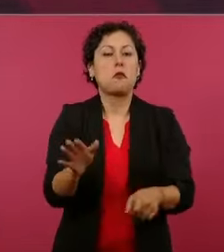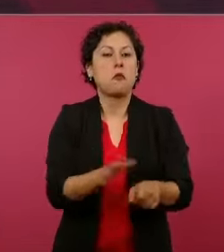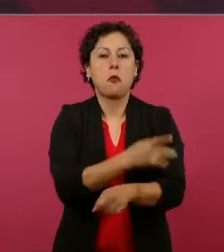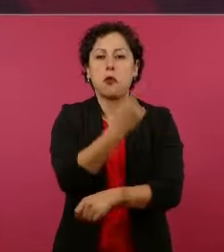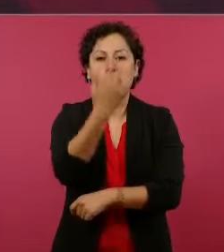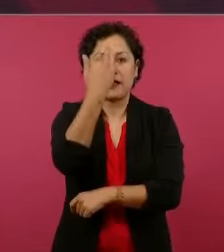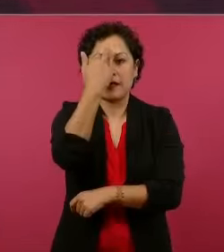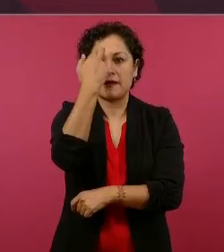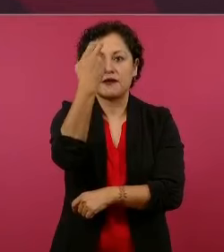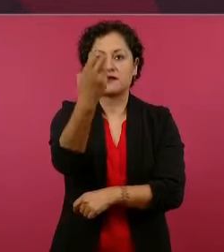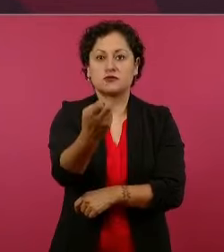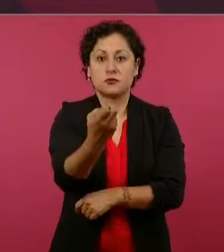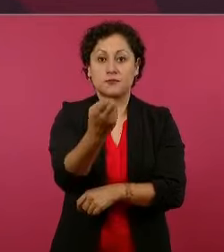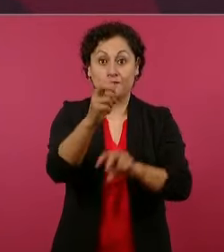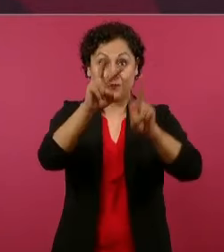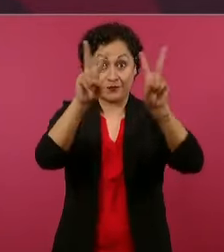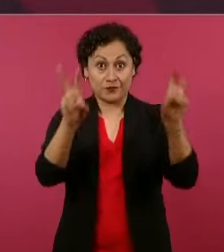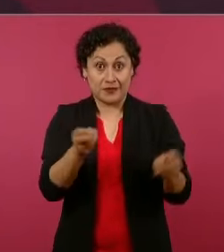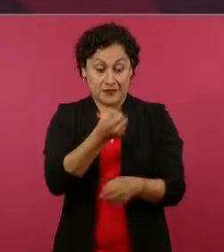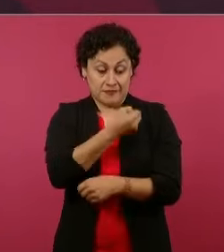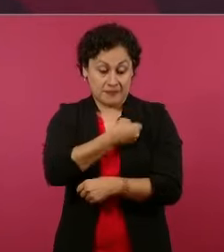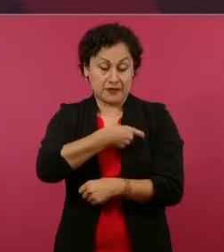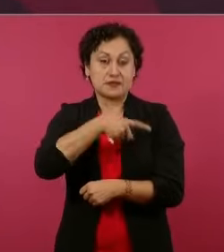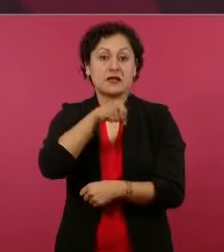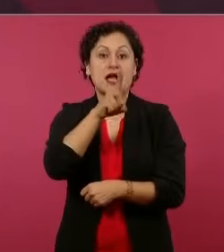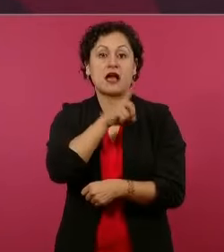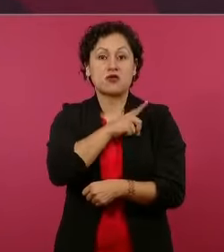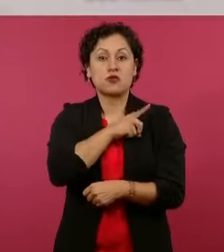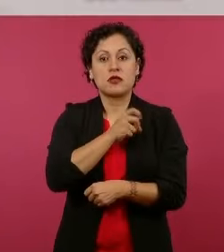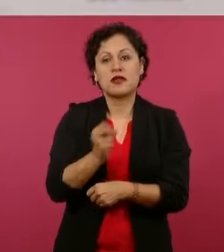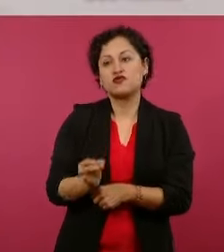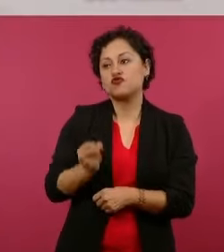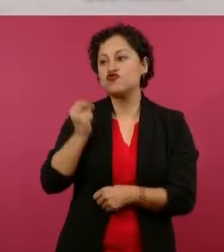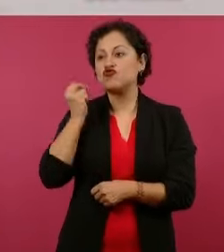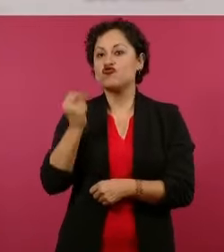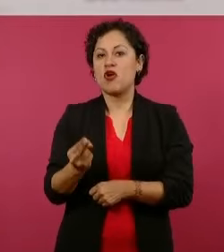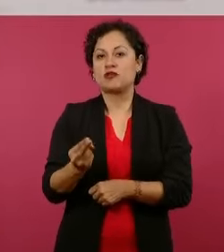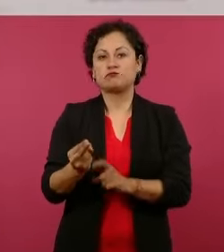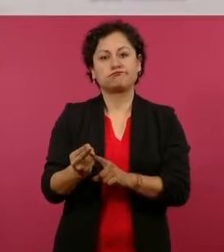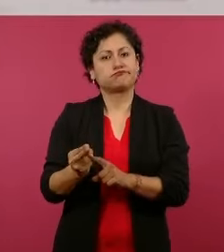del pueblo ya está establecido